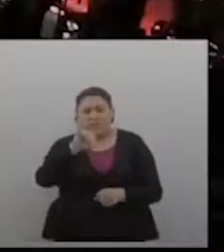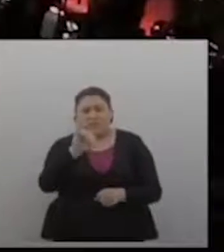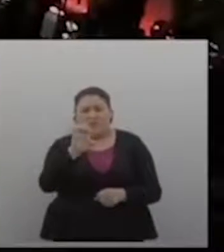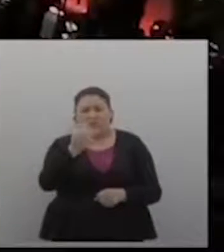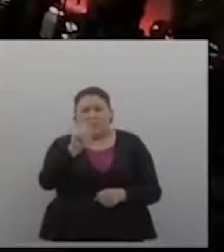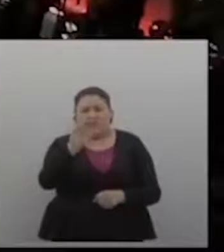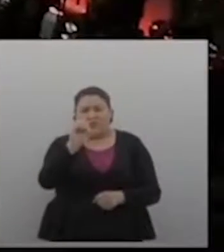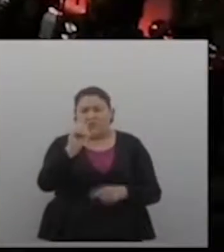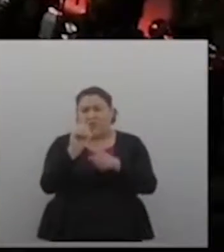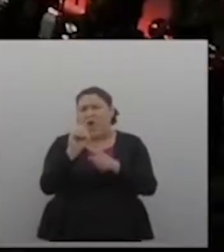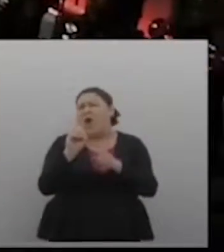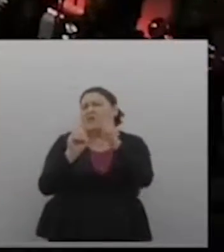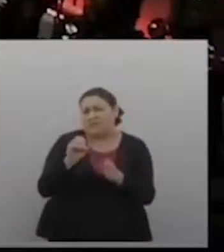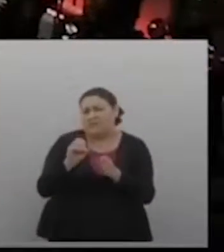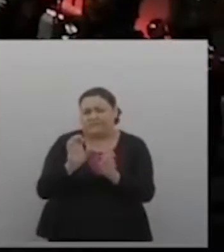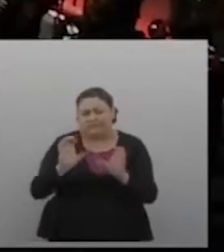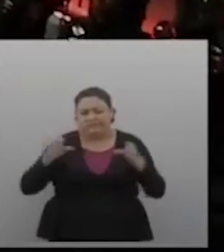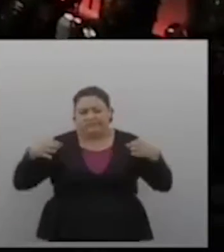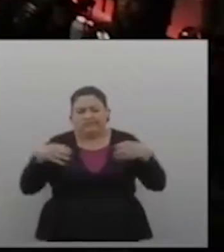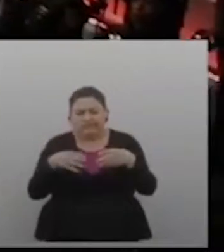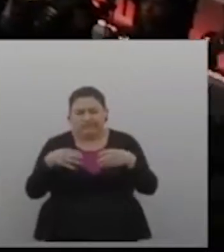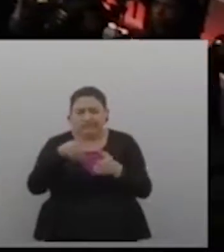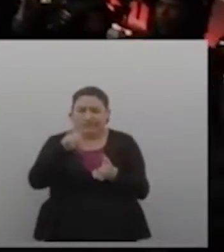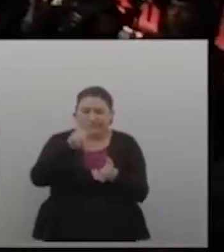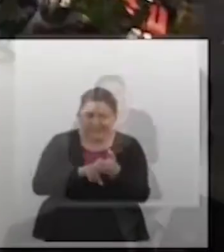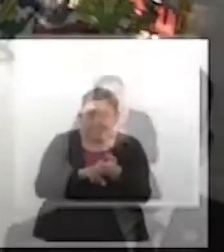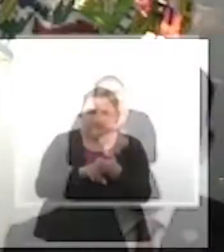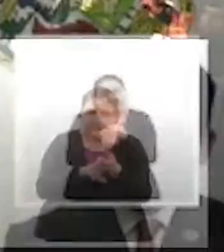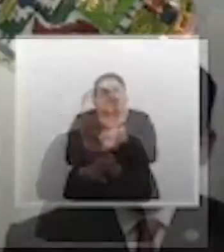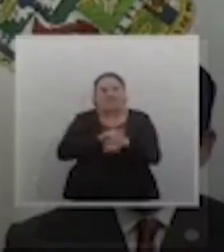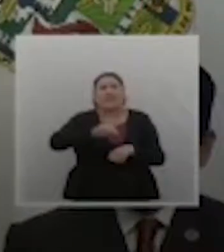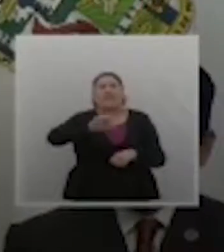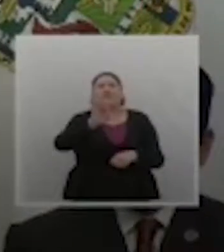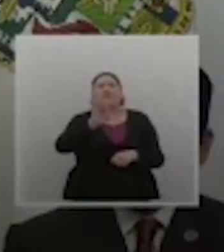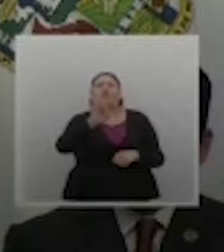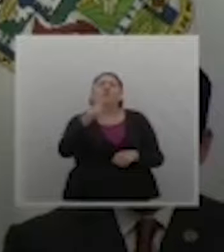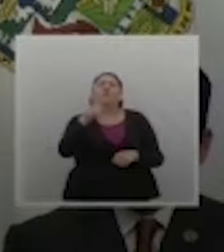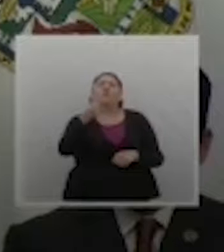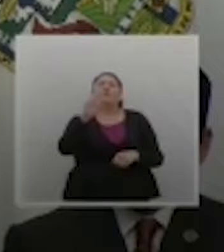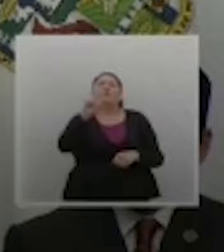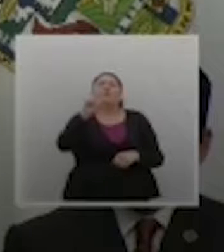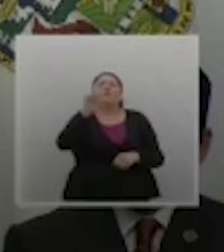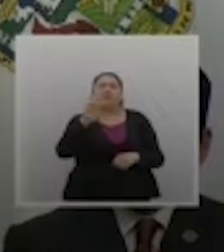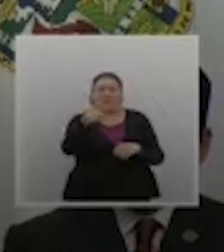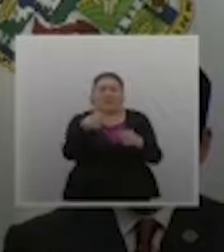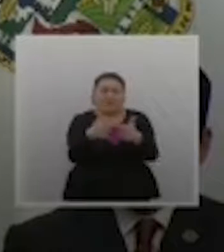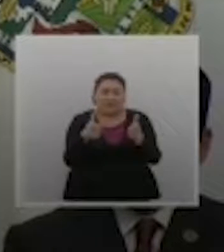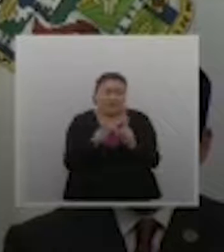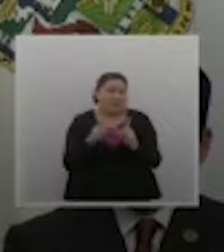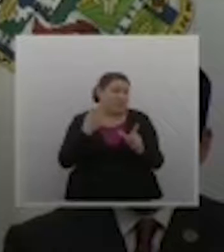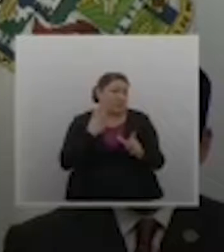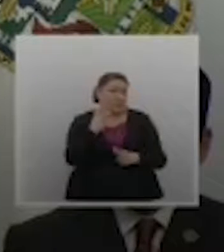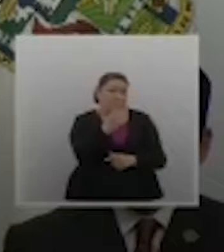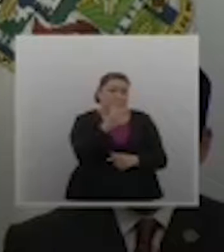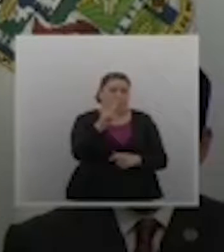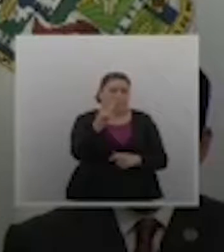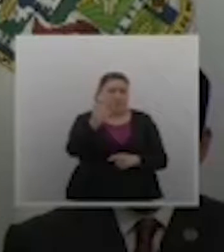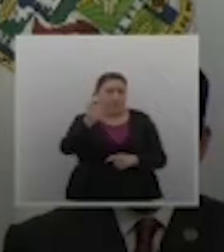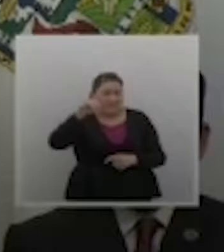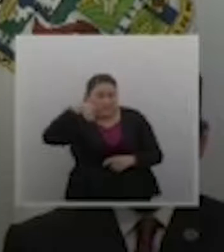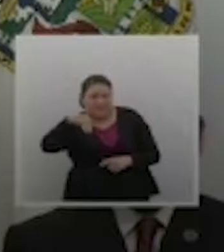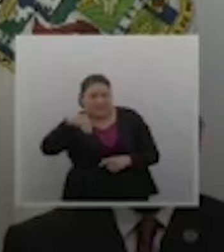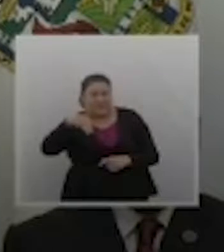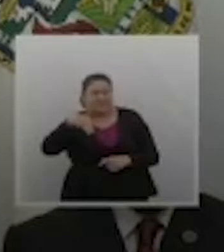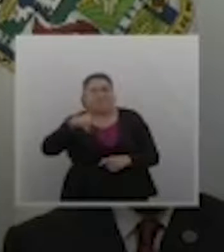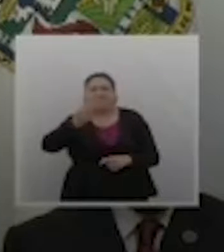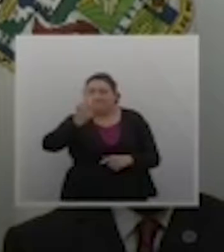Auditorio Metropolitano, donde emitió su primer mensaje como gobernador, dejando en claro que aunque buscará la reconciliación, no dejará de aplicar la